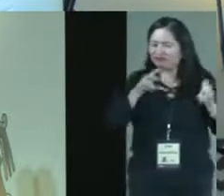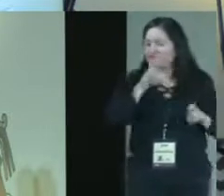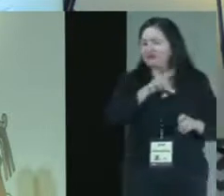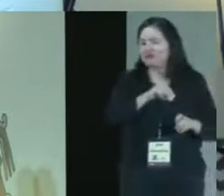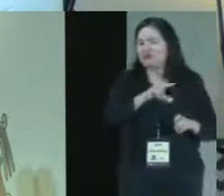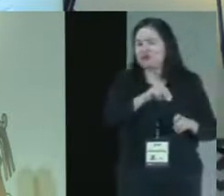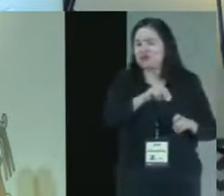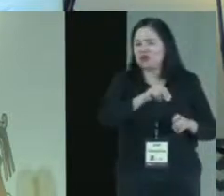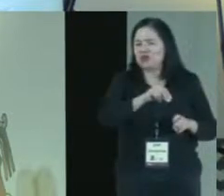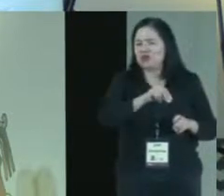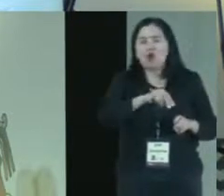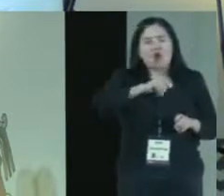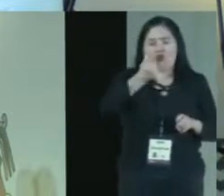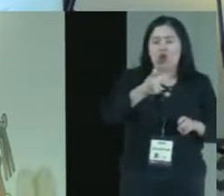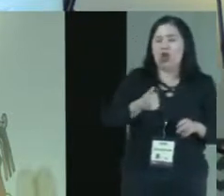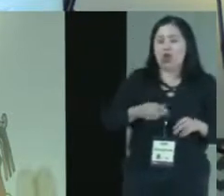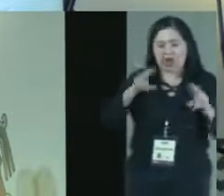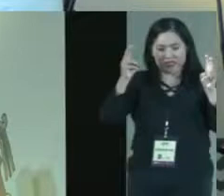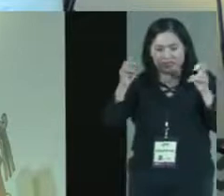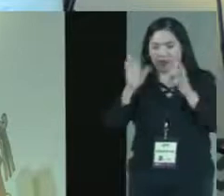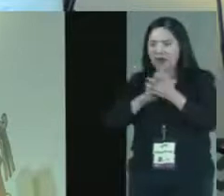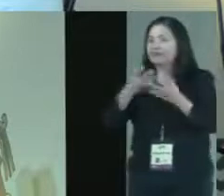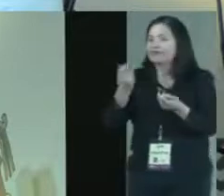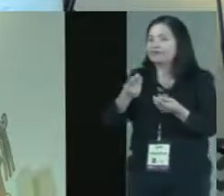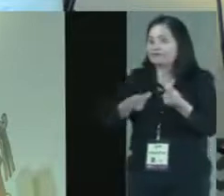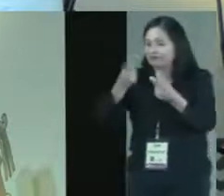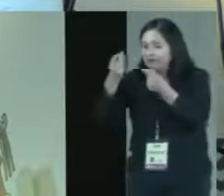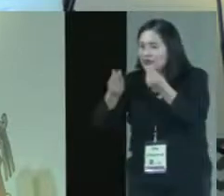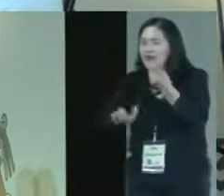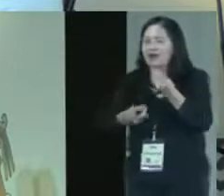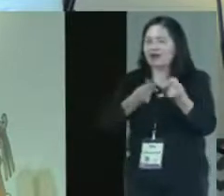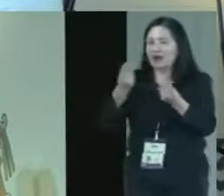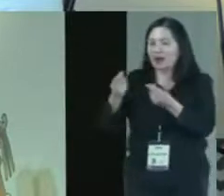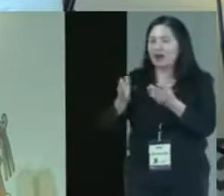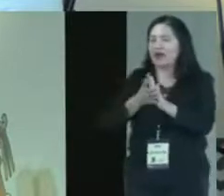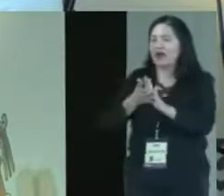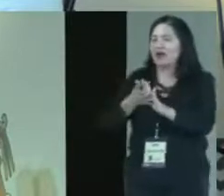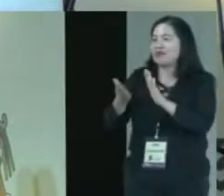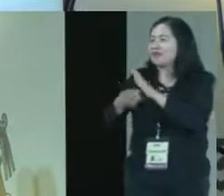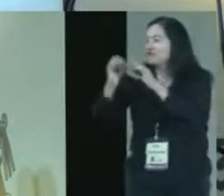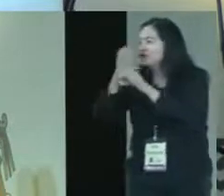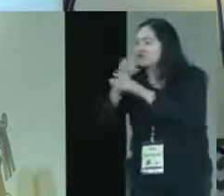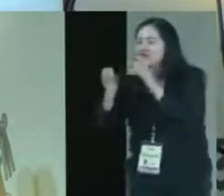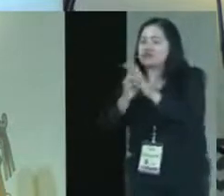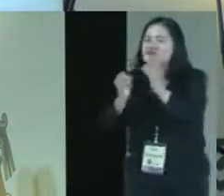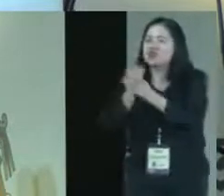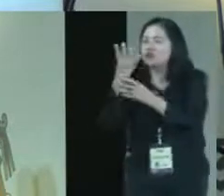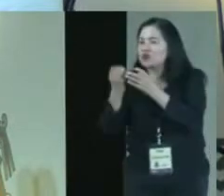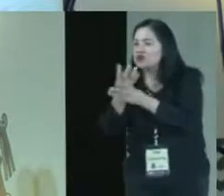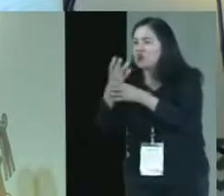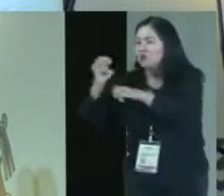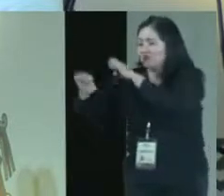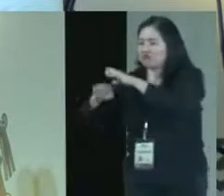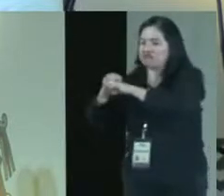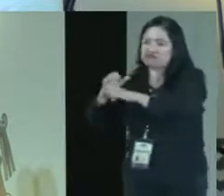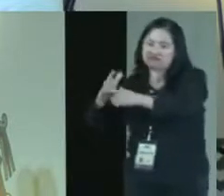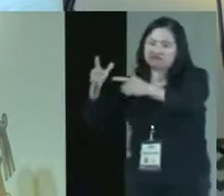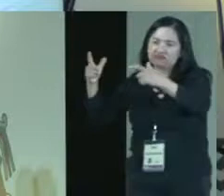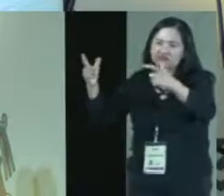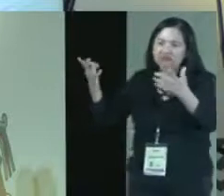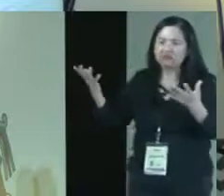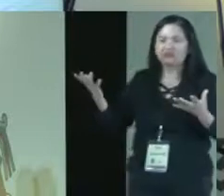temas relevantes eran la productividad, eran la innovación, era la responsabilidad social corporativa, que era